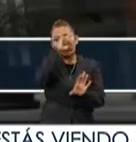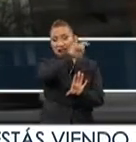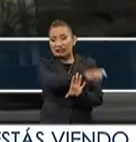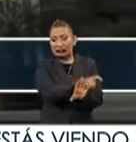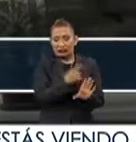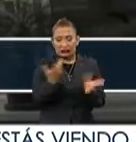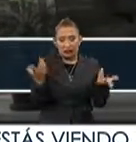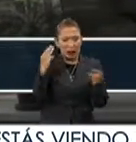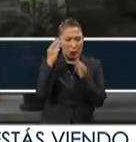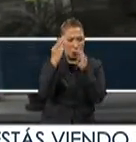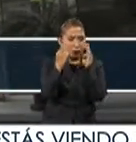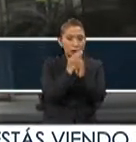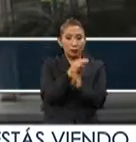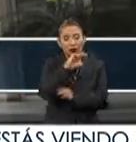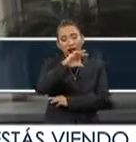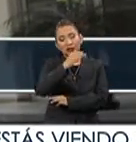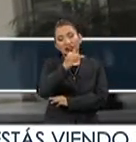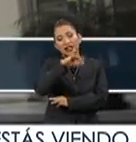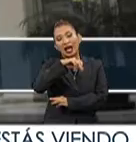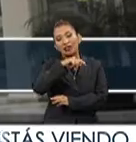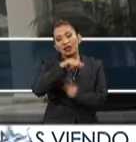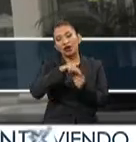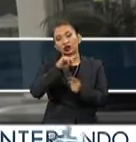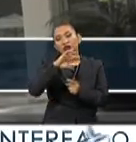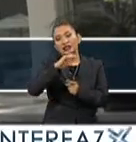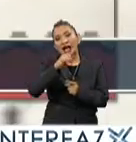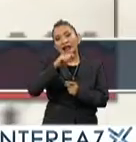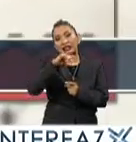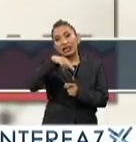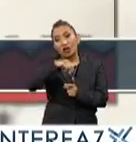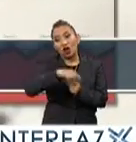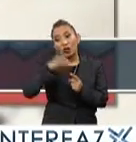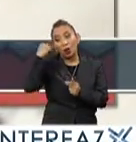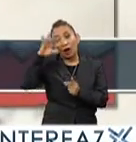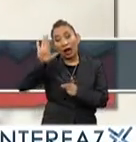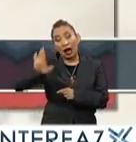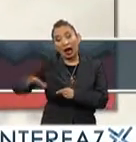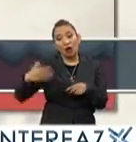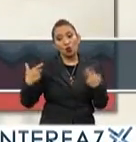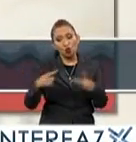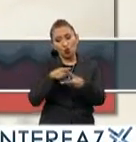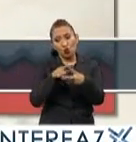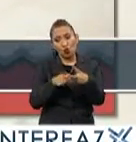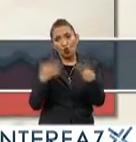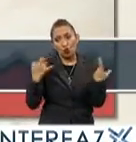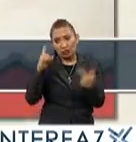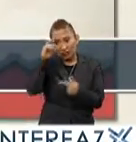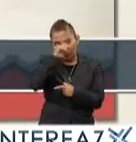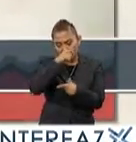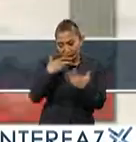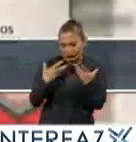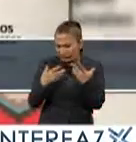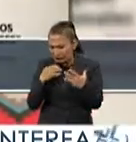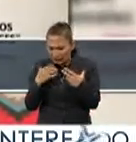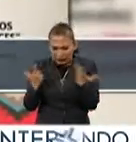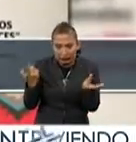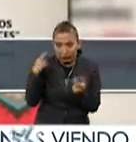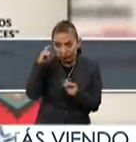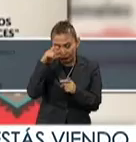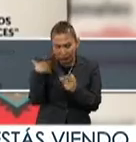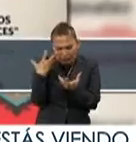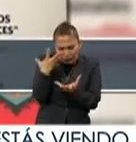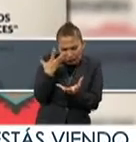del mundo, como el chinanteco o el chatino, que son lenguas de Oaxaca. Entonces, verdaderamente es un